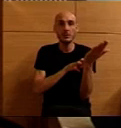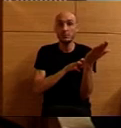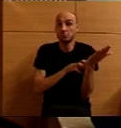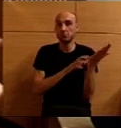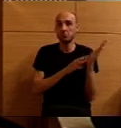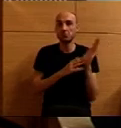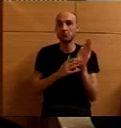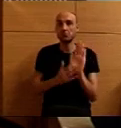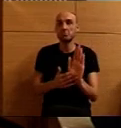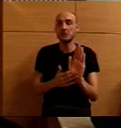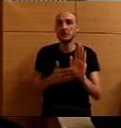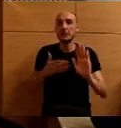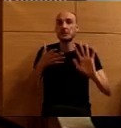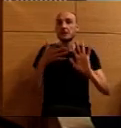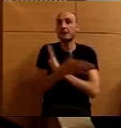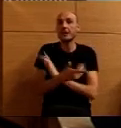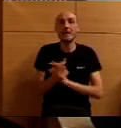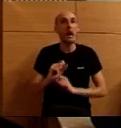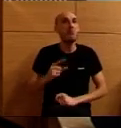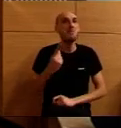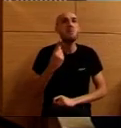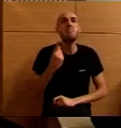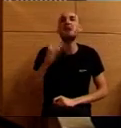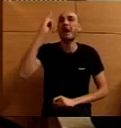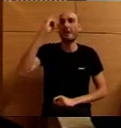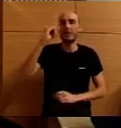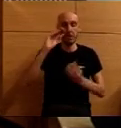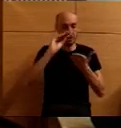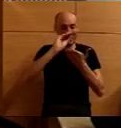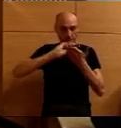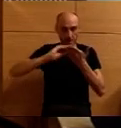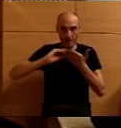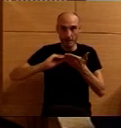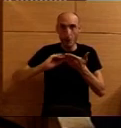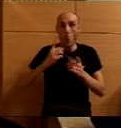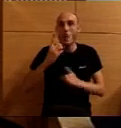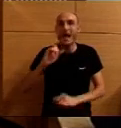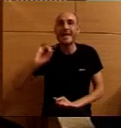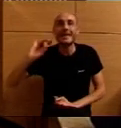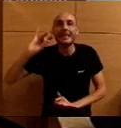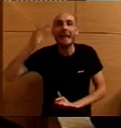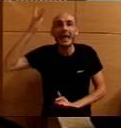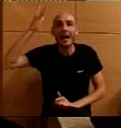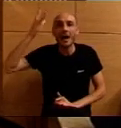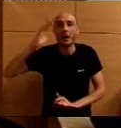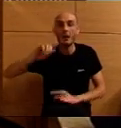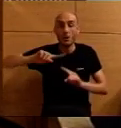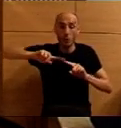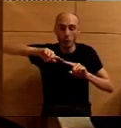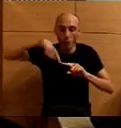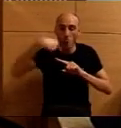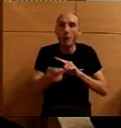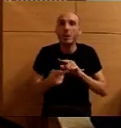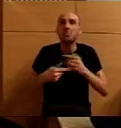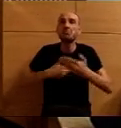refiere, por lo tanto, a la primera redacción sucinta de una ley, a una ley, a una idea previa que posteriormente